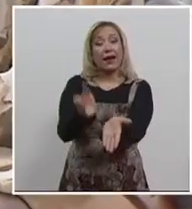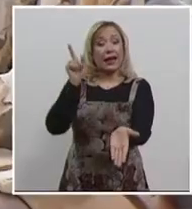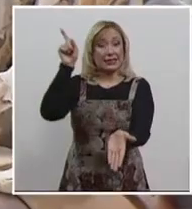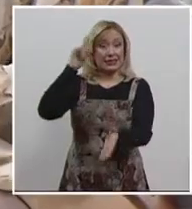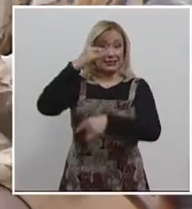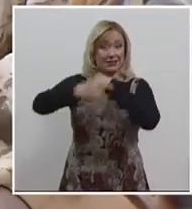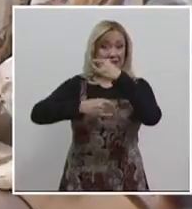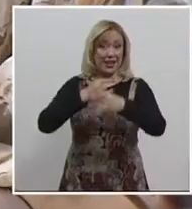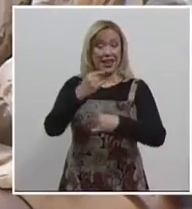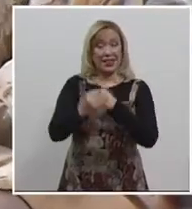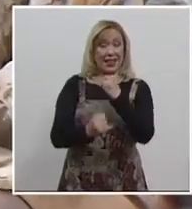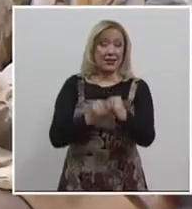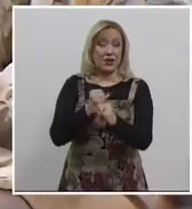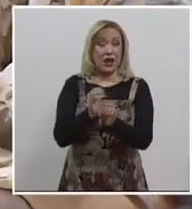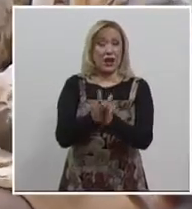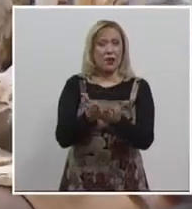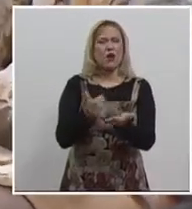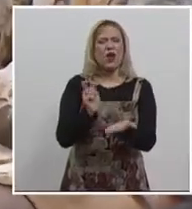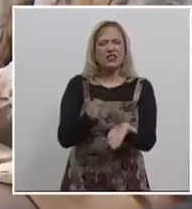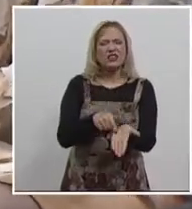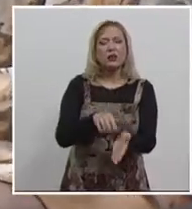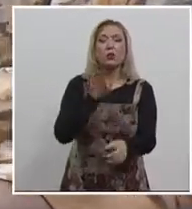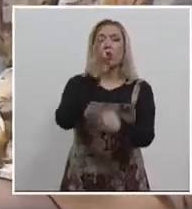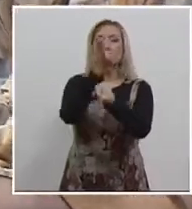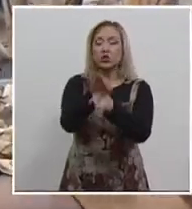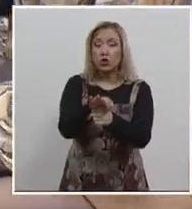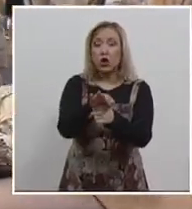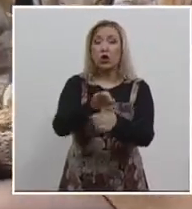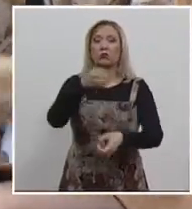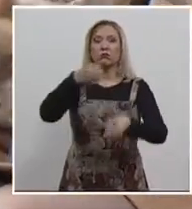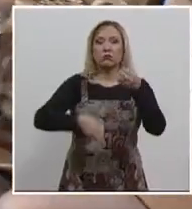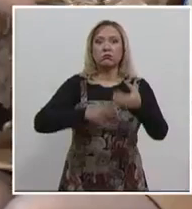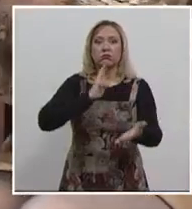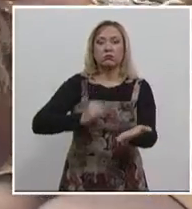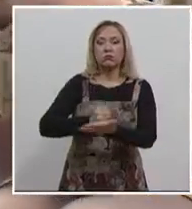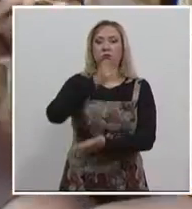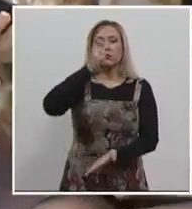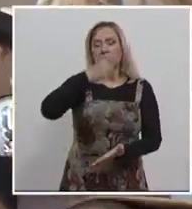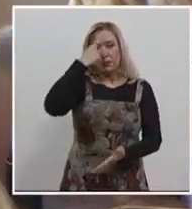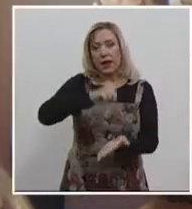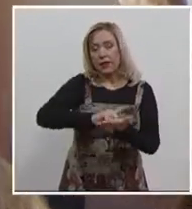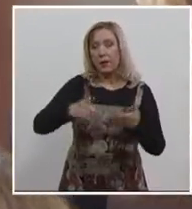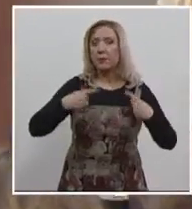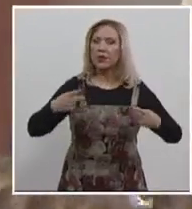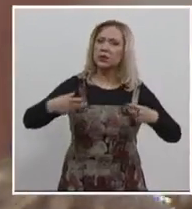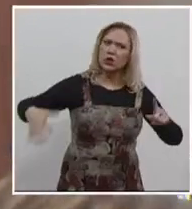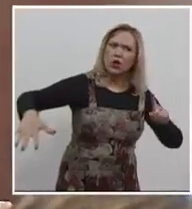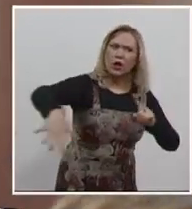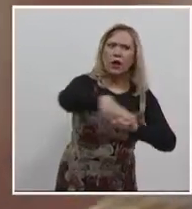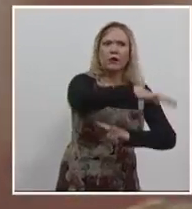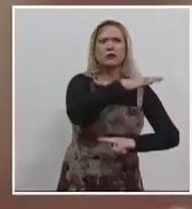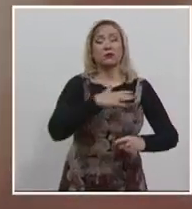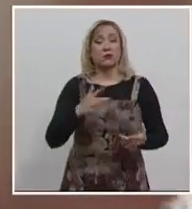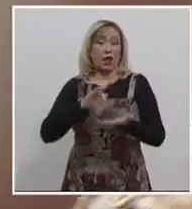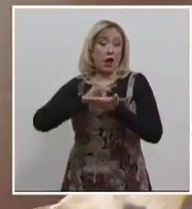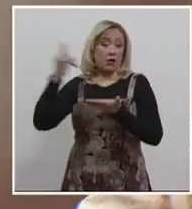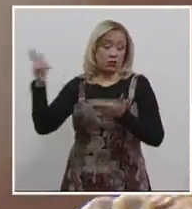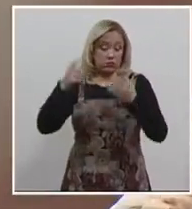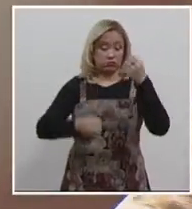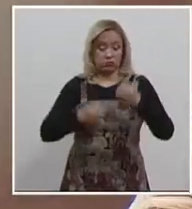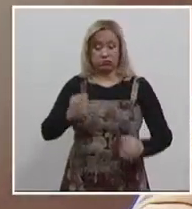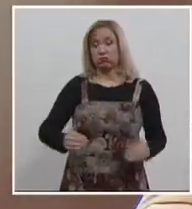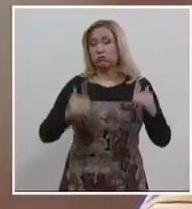Guadalajara su obra La protección judicial de los derechos sociales, una aproximación desde las resoluciones de la Suprema